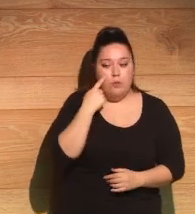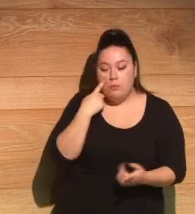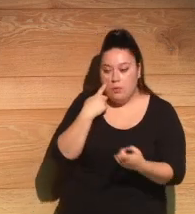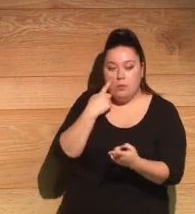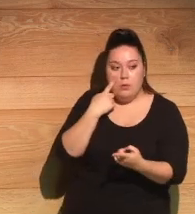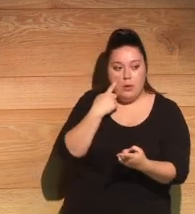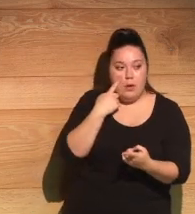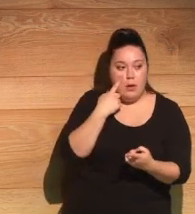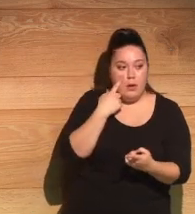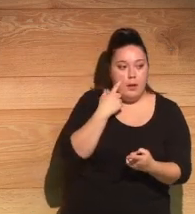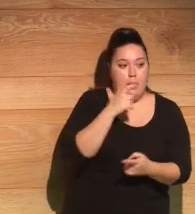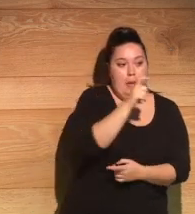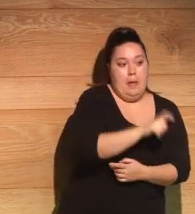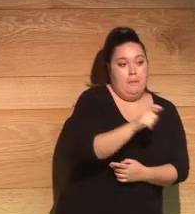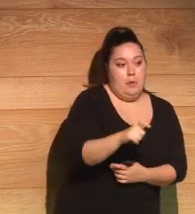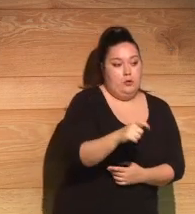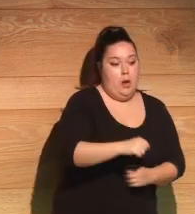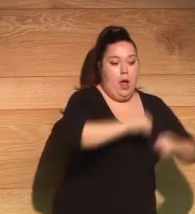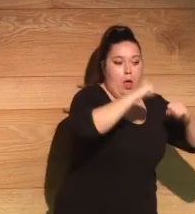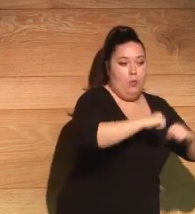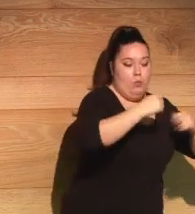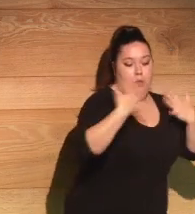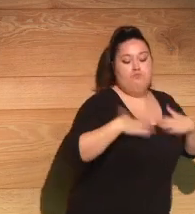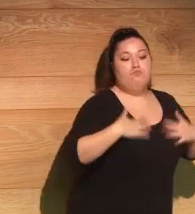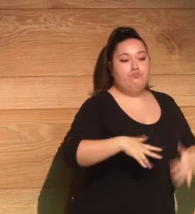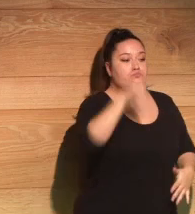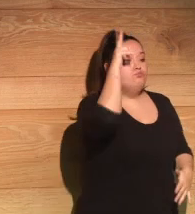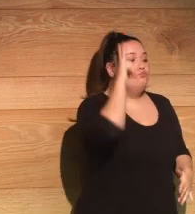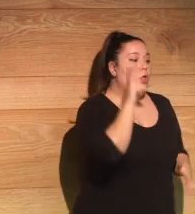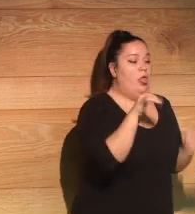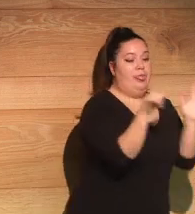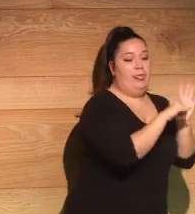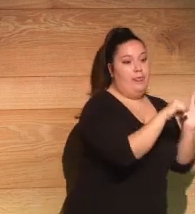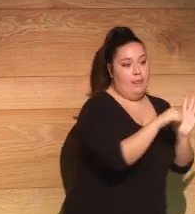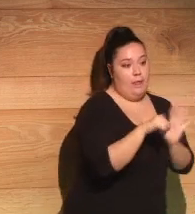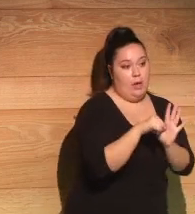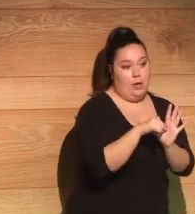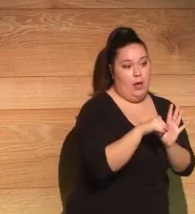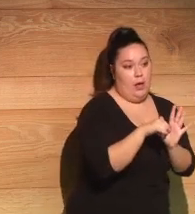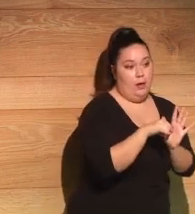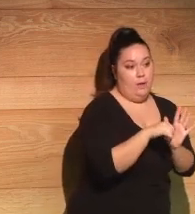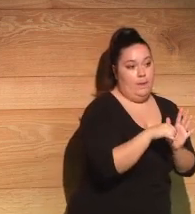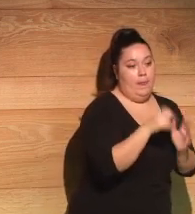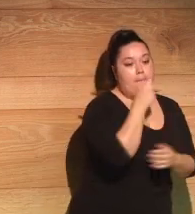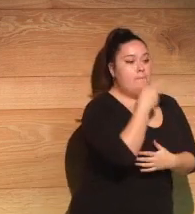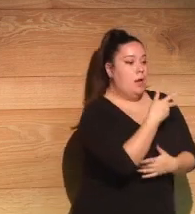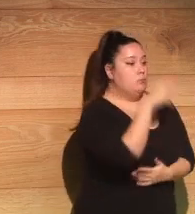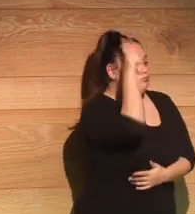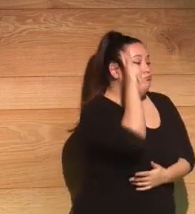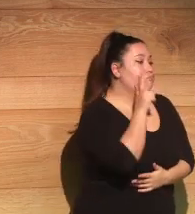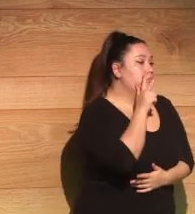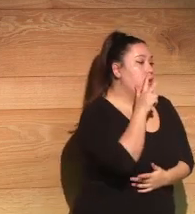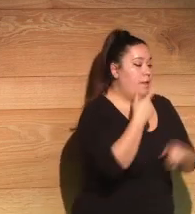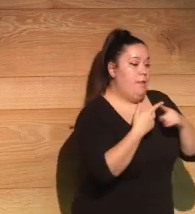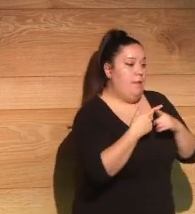edad adulta, muy bien vestidos, pegados los unos a los otros en terrazas de lujo, pues no era nada distinta a la